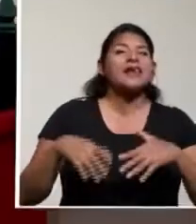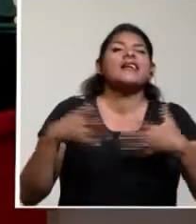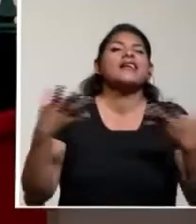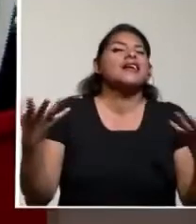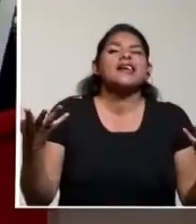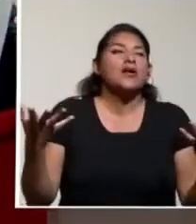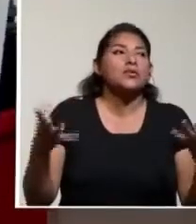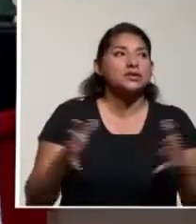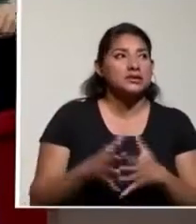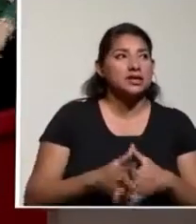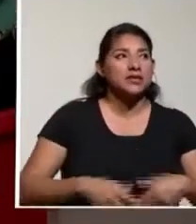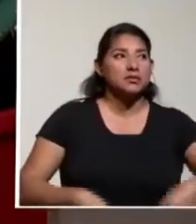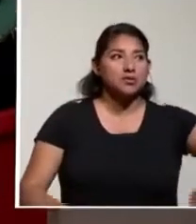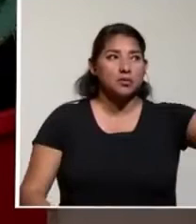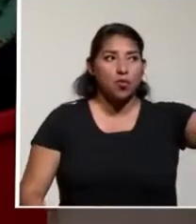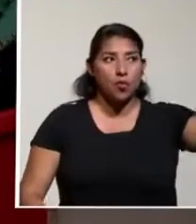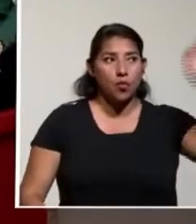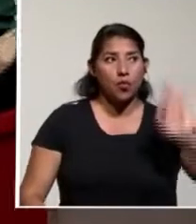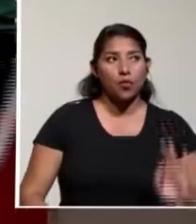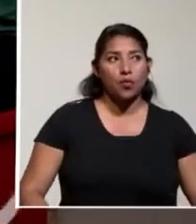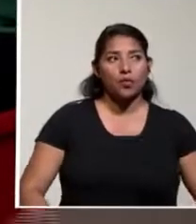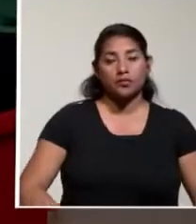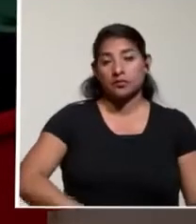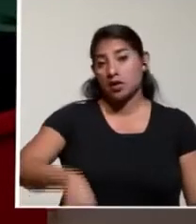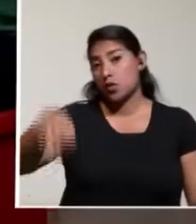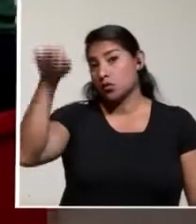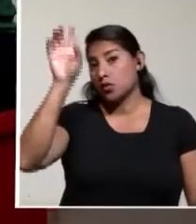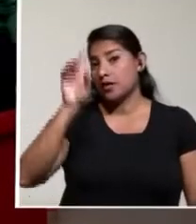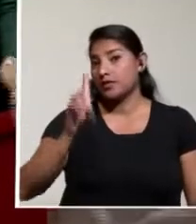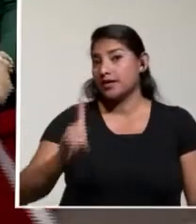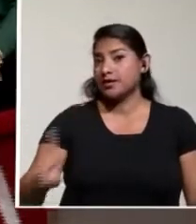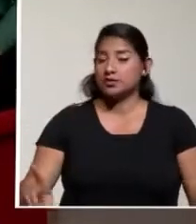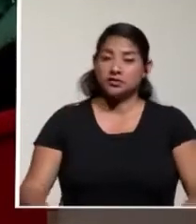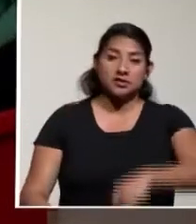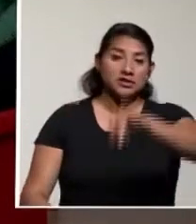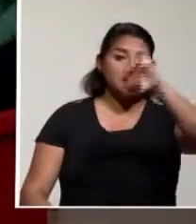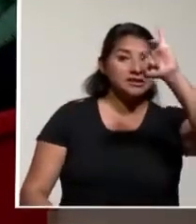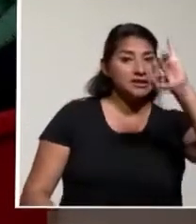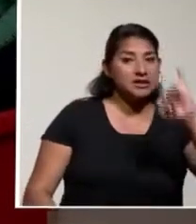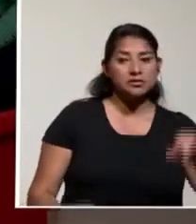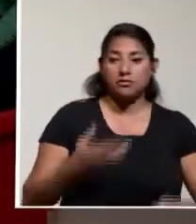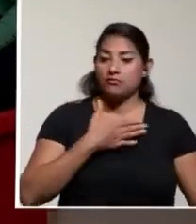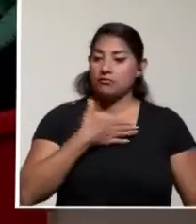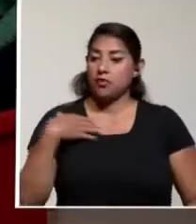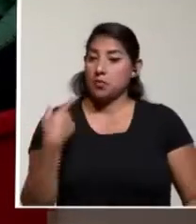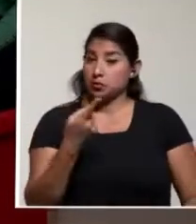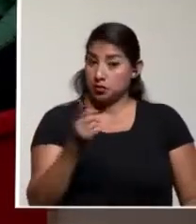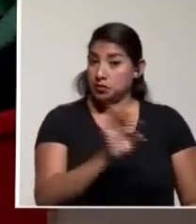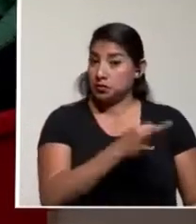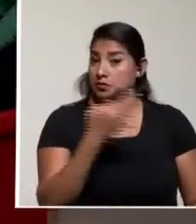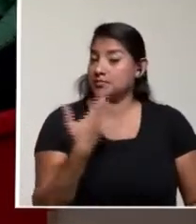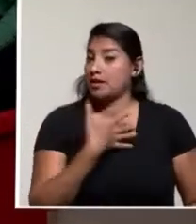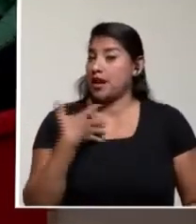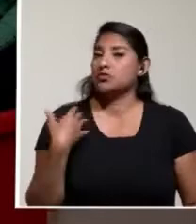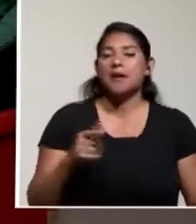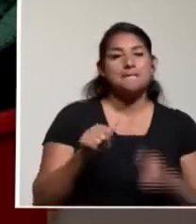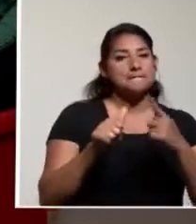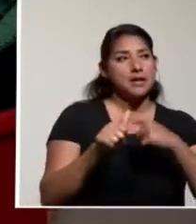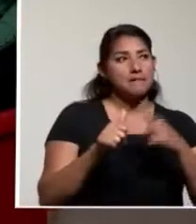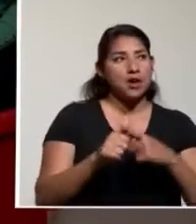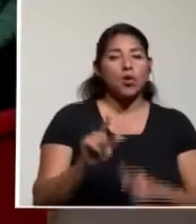de un lado y del otro de manera que más nos guste. Así que empezamos con un solo lado,